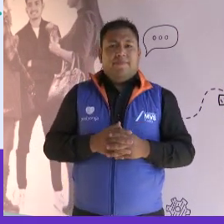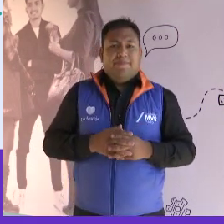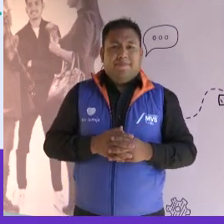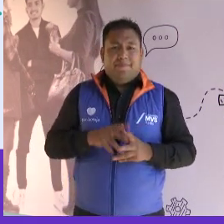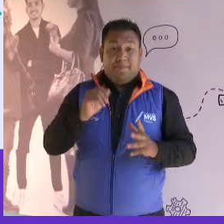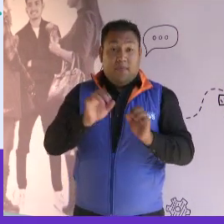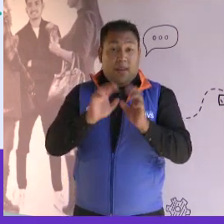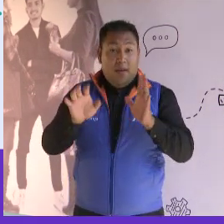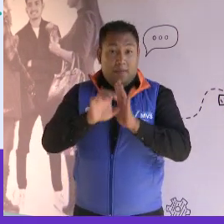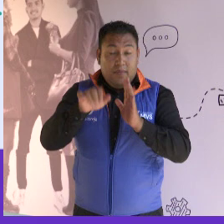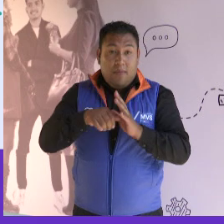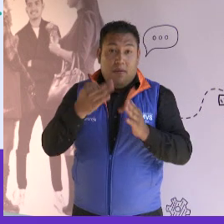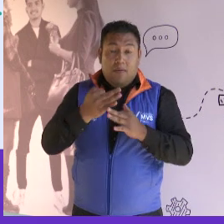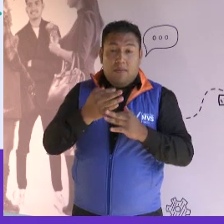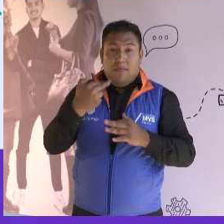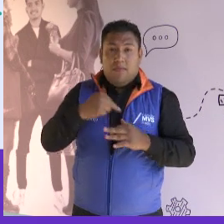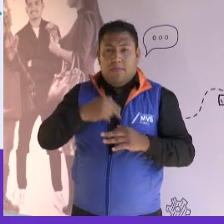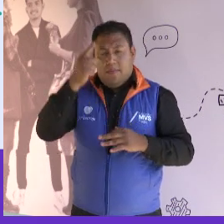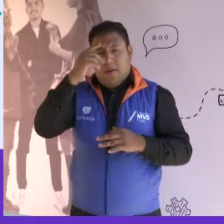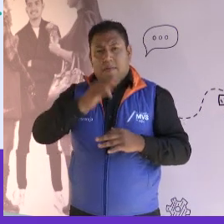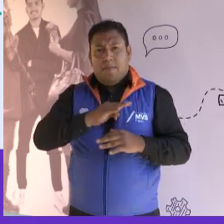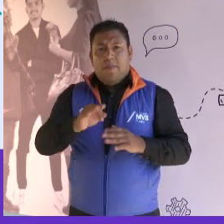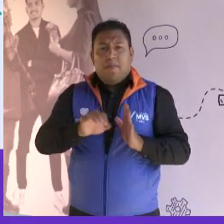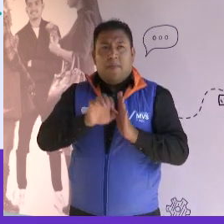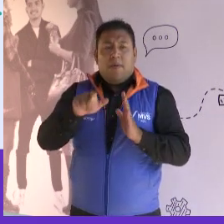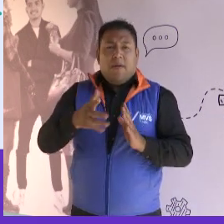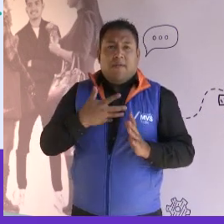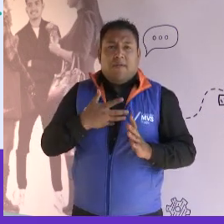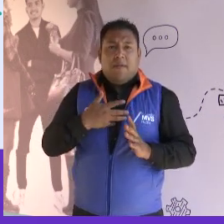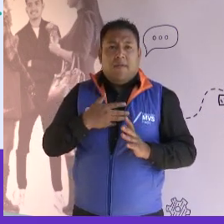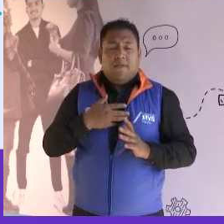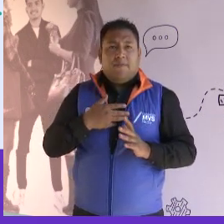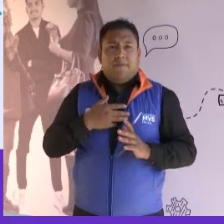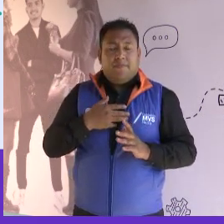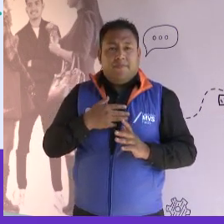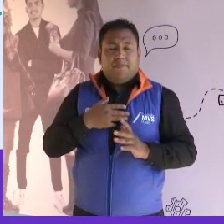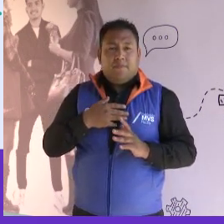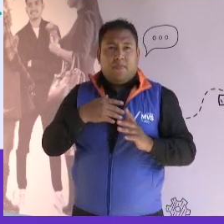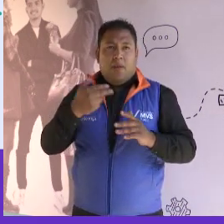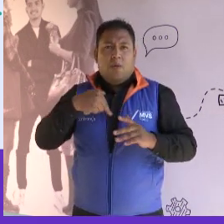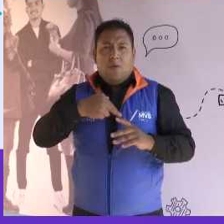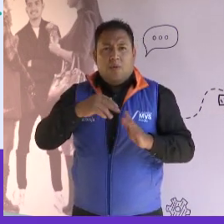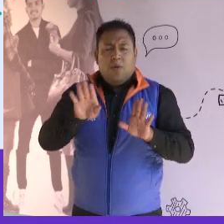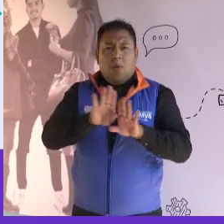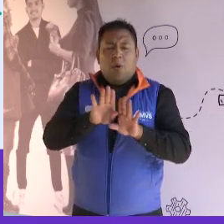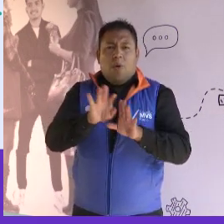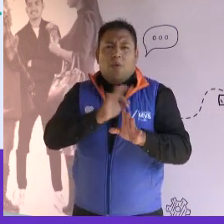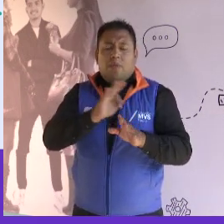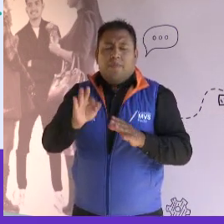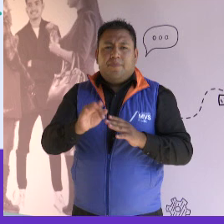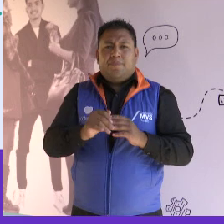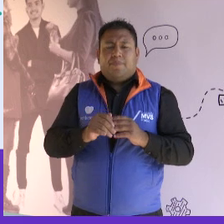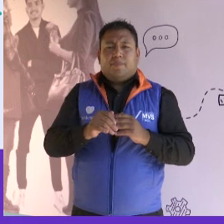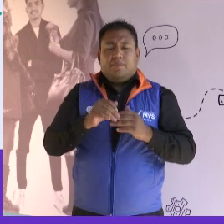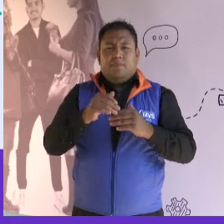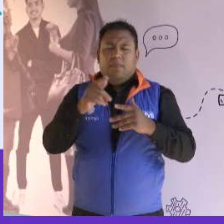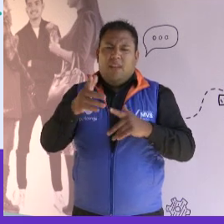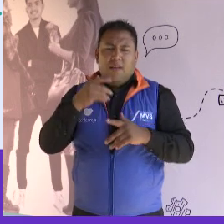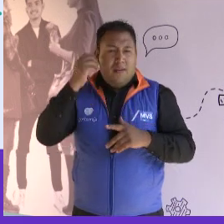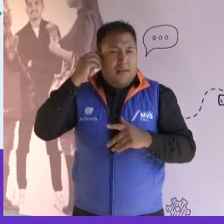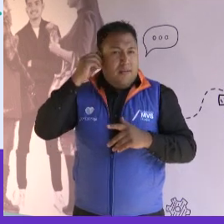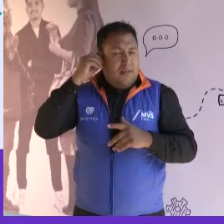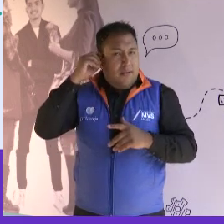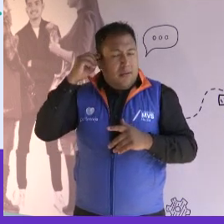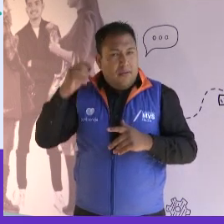de cómo estructurar y cómo reconocer esas disparidades de poder, lo que hicimos en Pulso fue diseñar un manual de gobernanza, hacer una